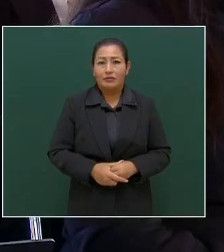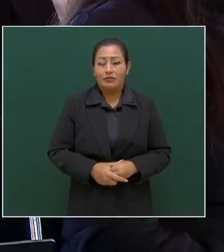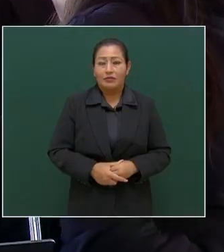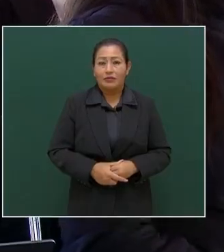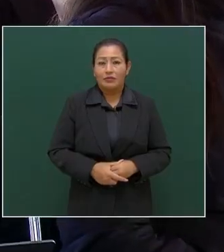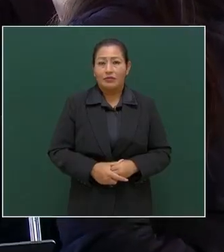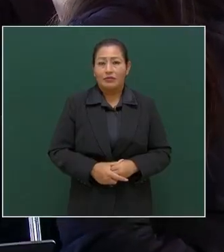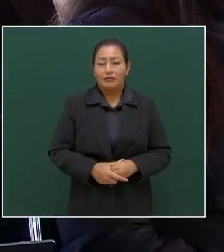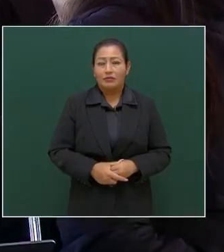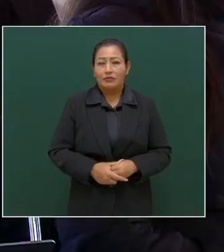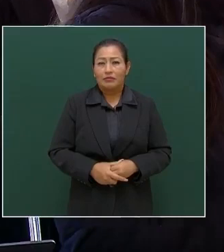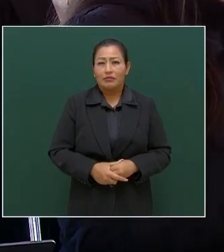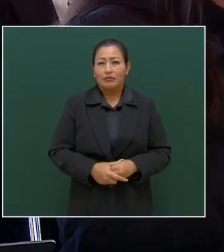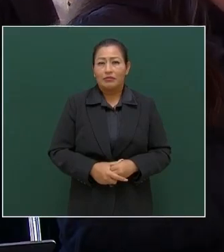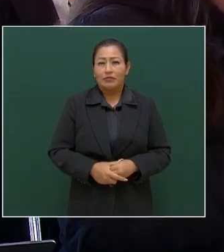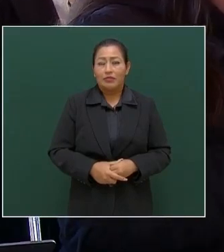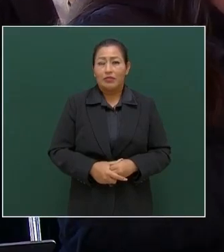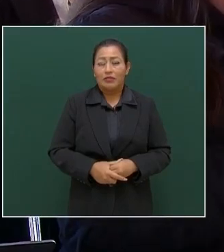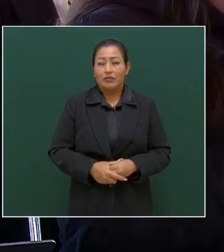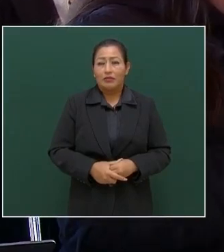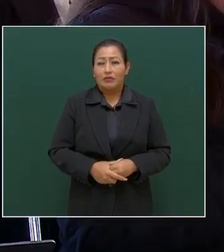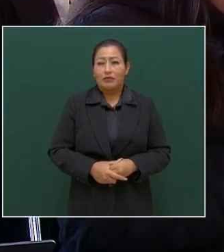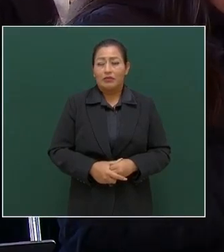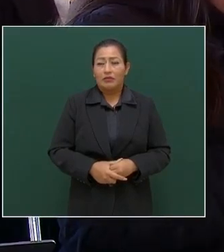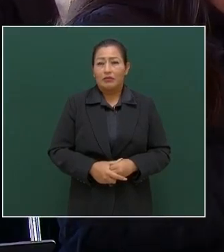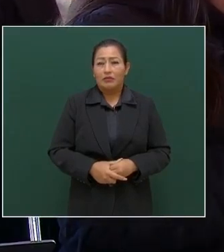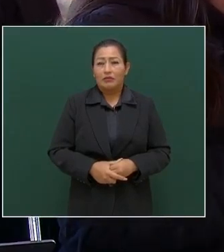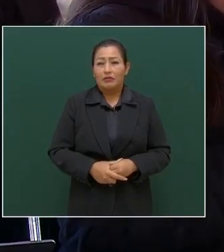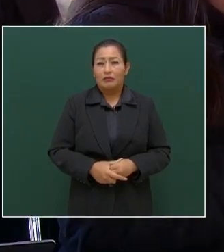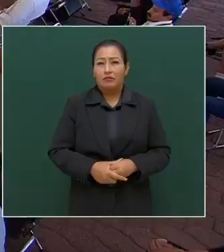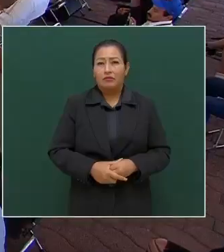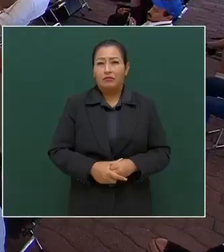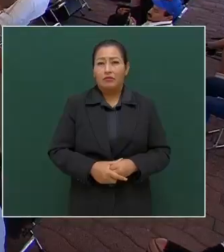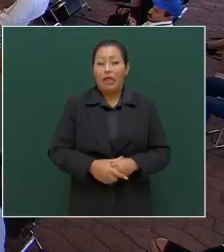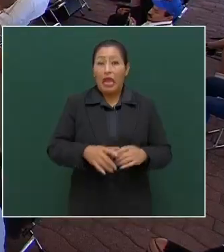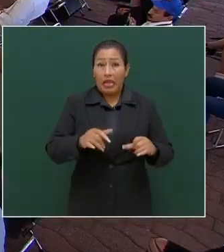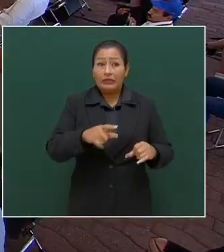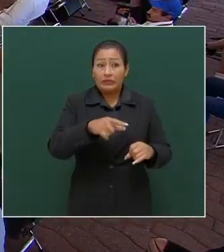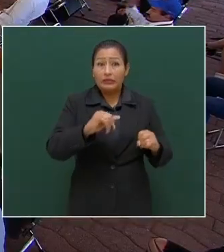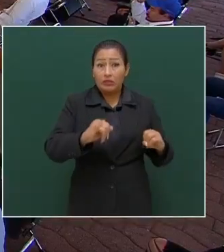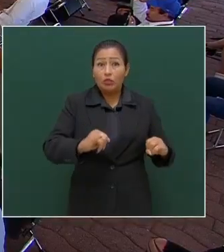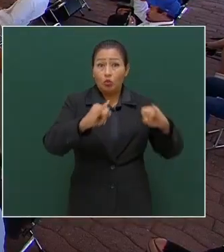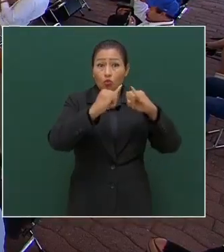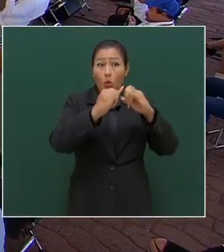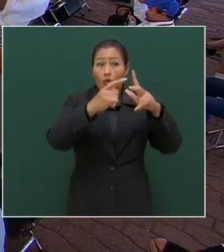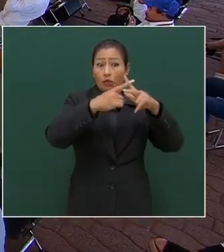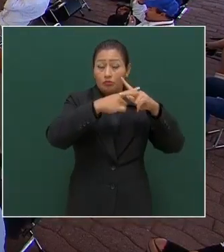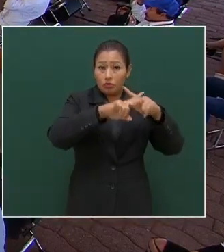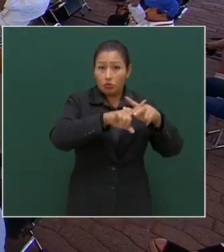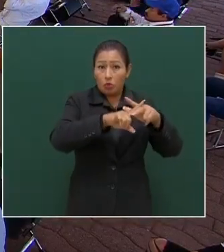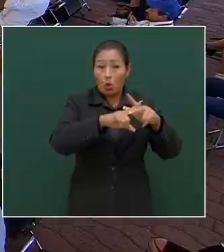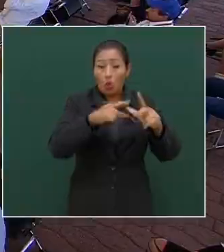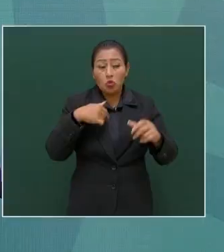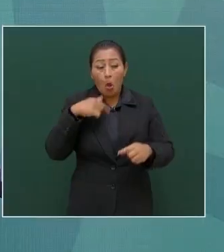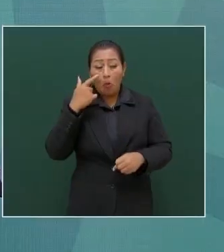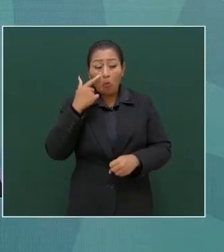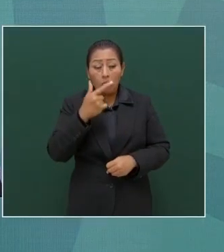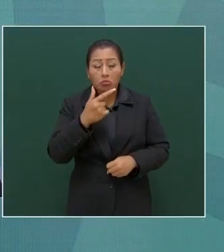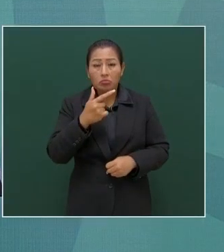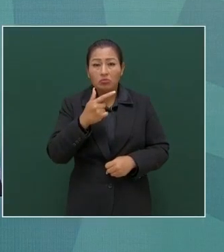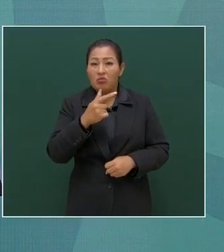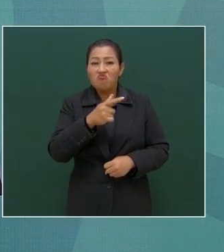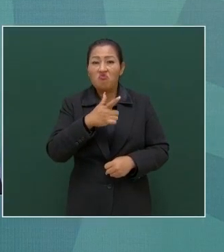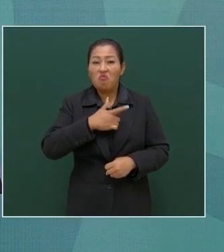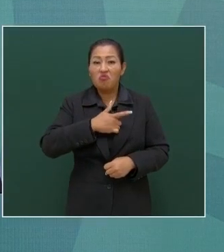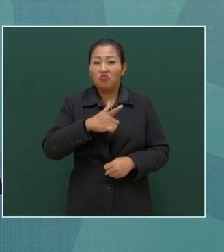desde que se creó, estoy en contra porque lo considero una